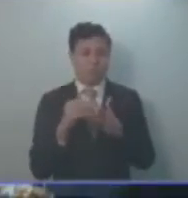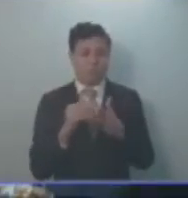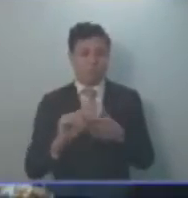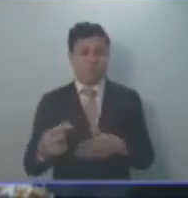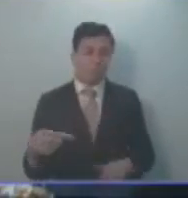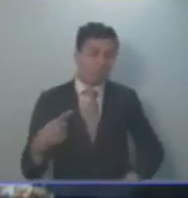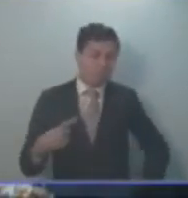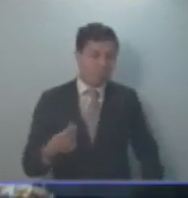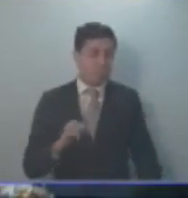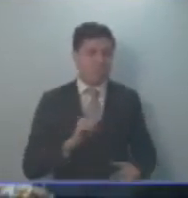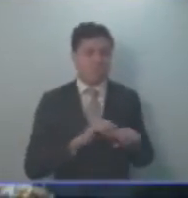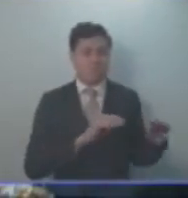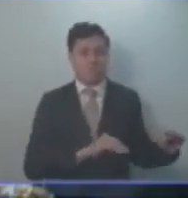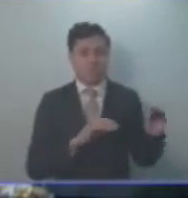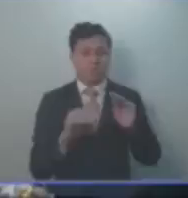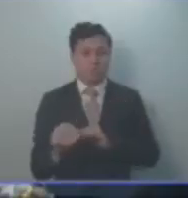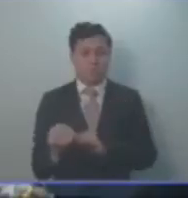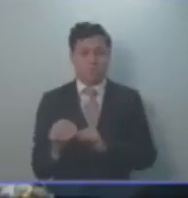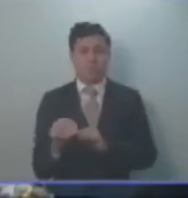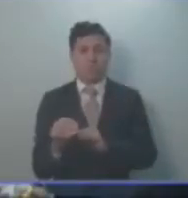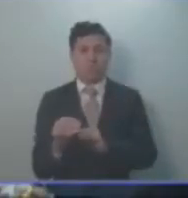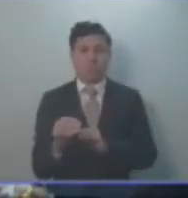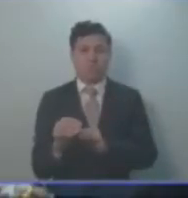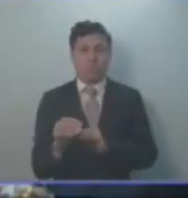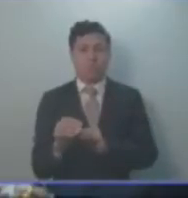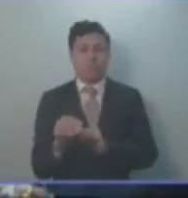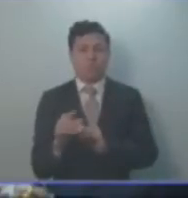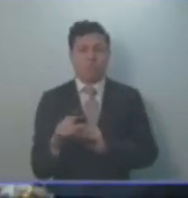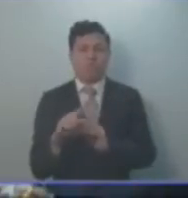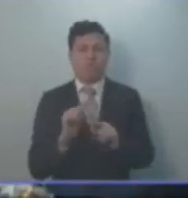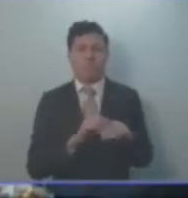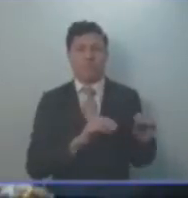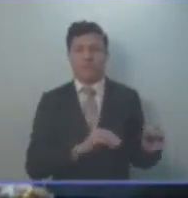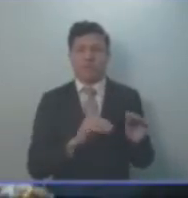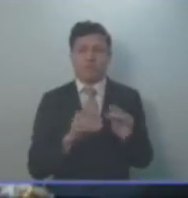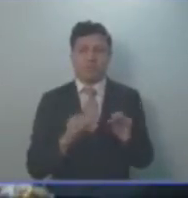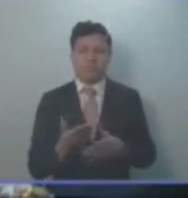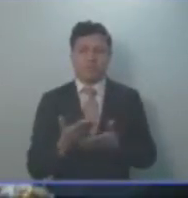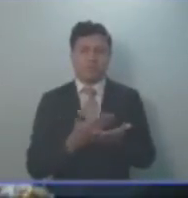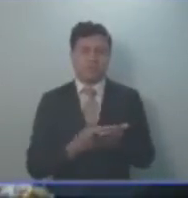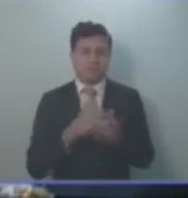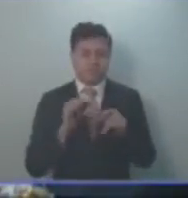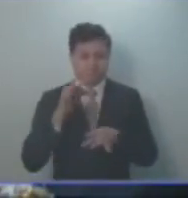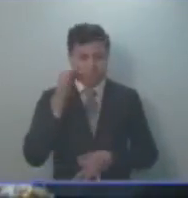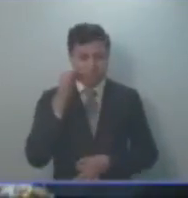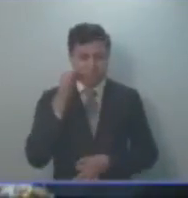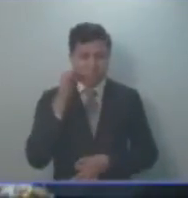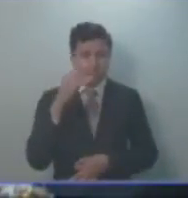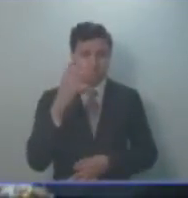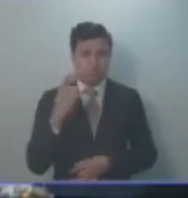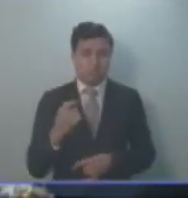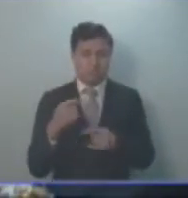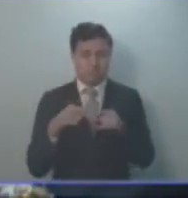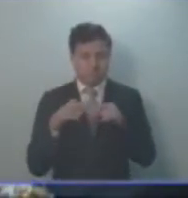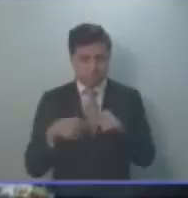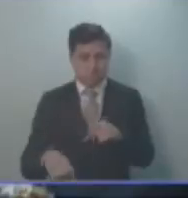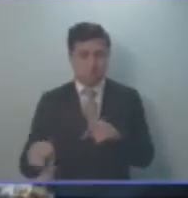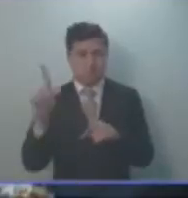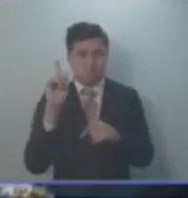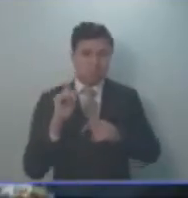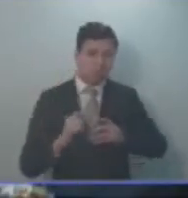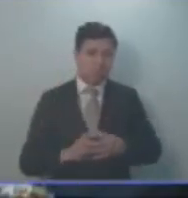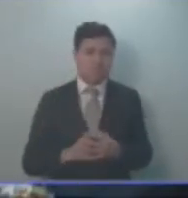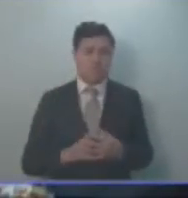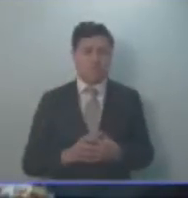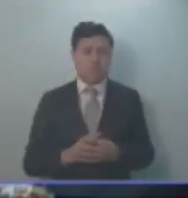haberse emitido el diagnóstico médico correspondiente y se extenderá 3 meses después de haberse